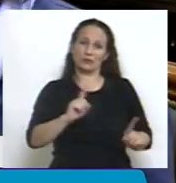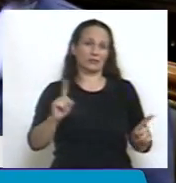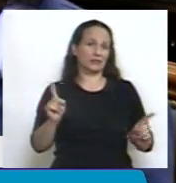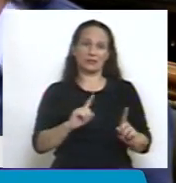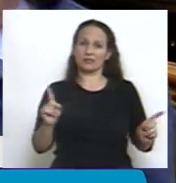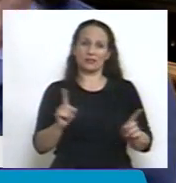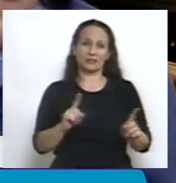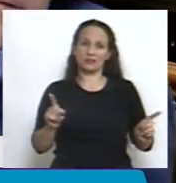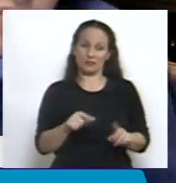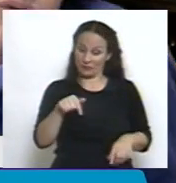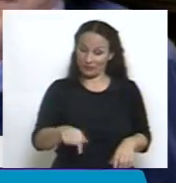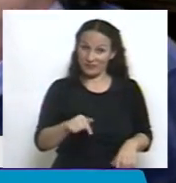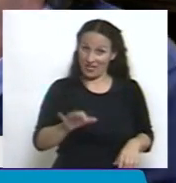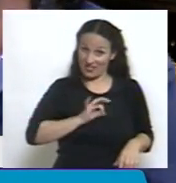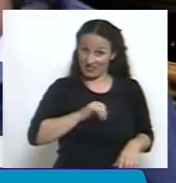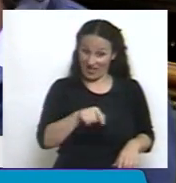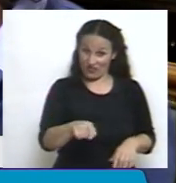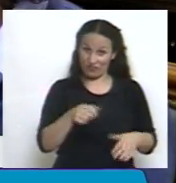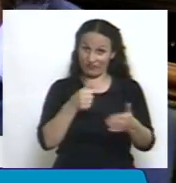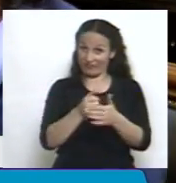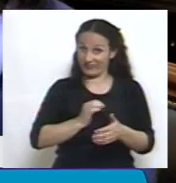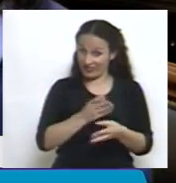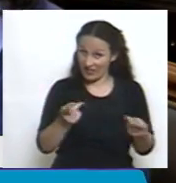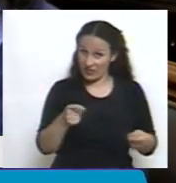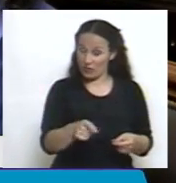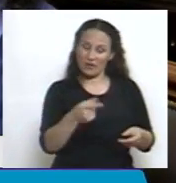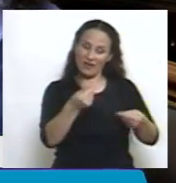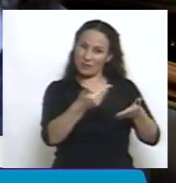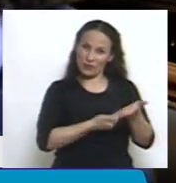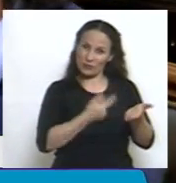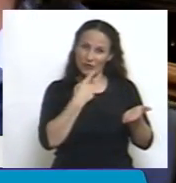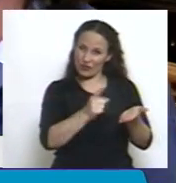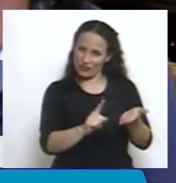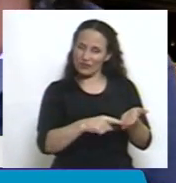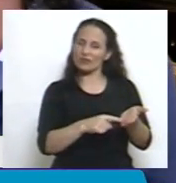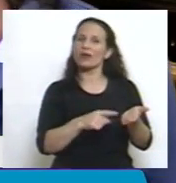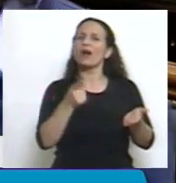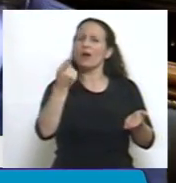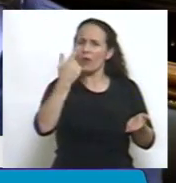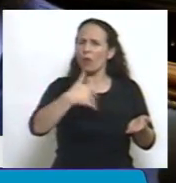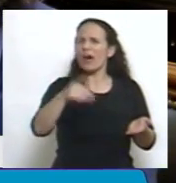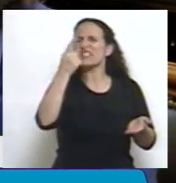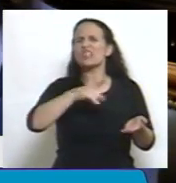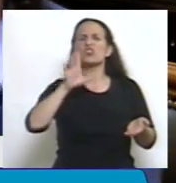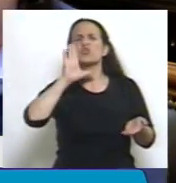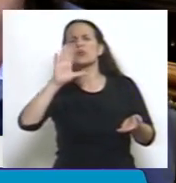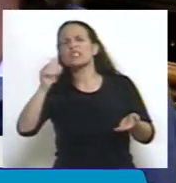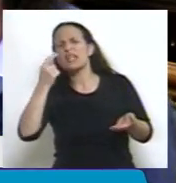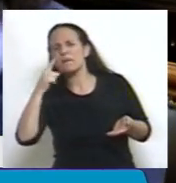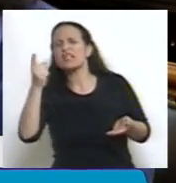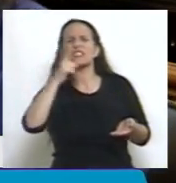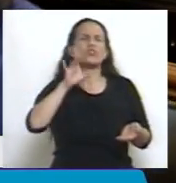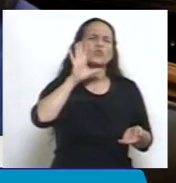año el déficit, cuando termine, porque otra vez en este presupuesto no se está mostrando, seguramente será de 156.000,